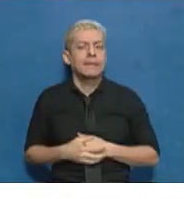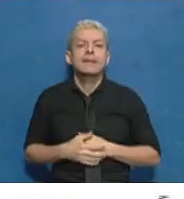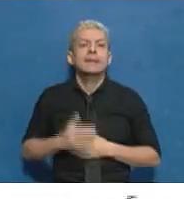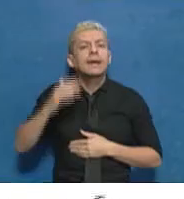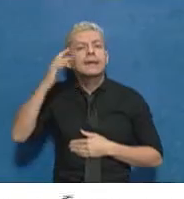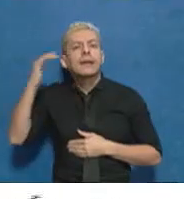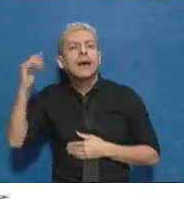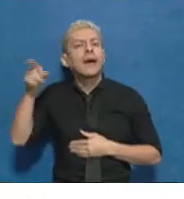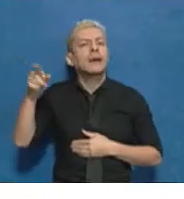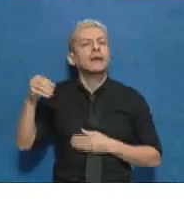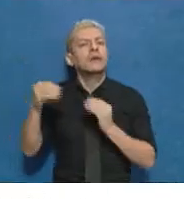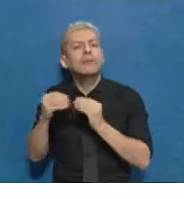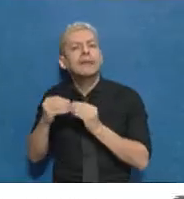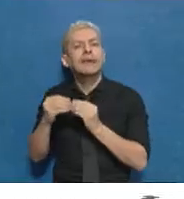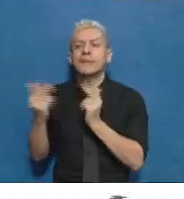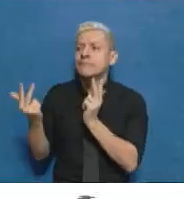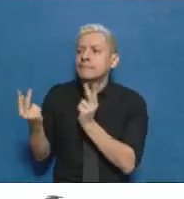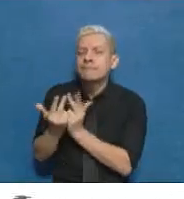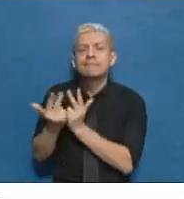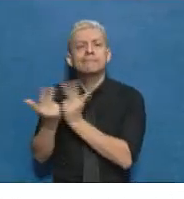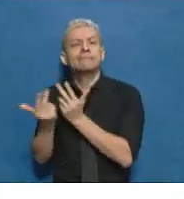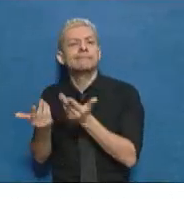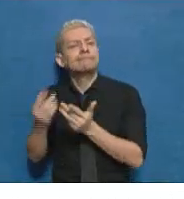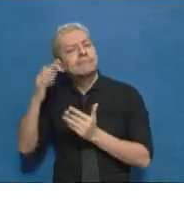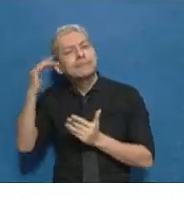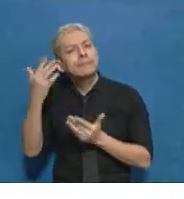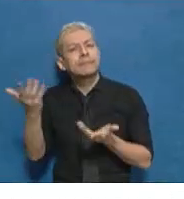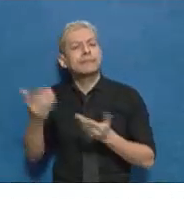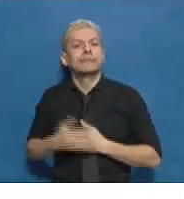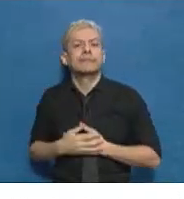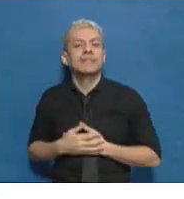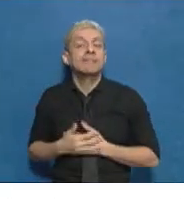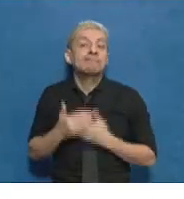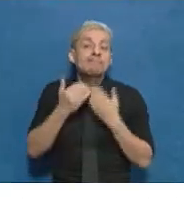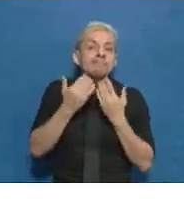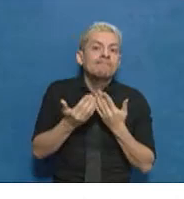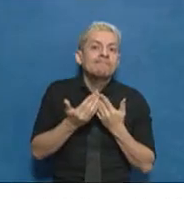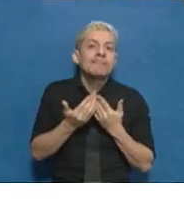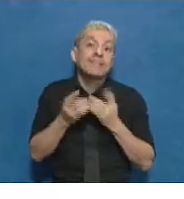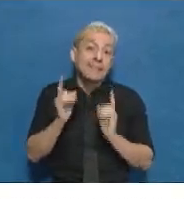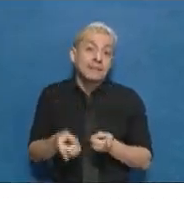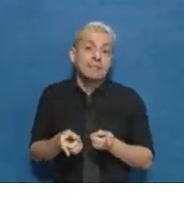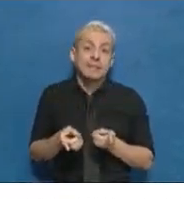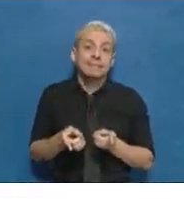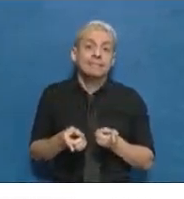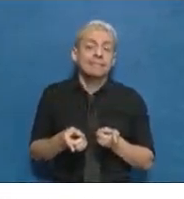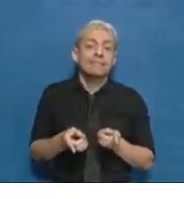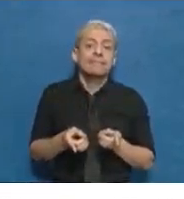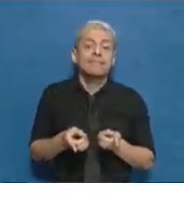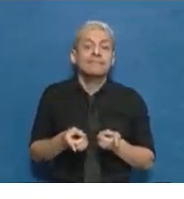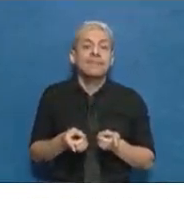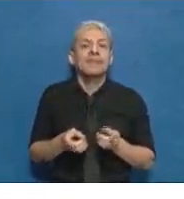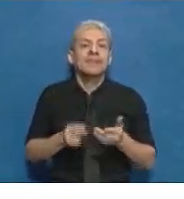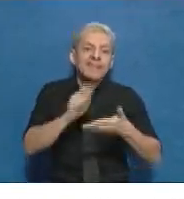a mis compañeros, poder hablar con ellos y todo eso, y pues no sé, como que la verdad también extrañaba hacer